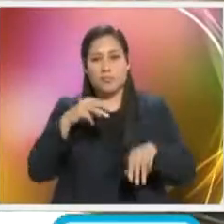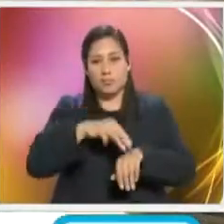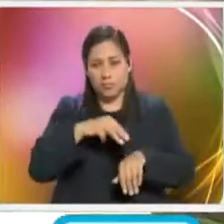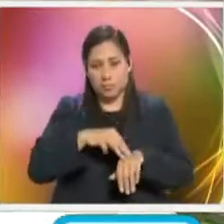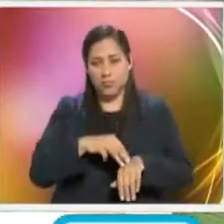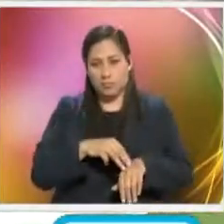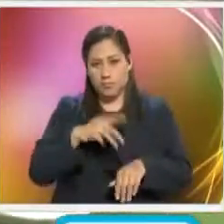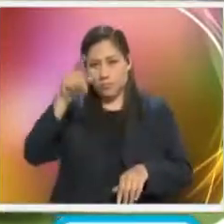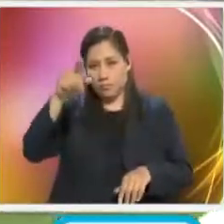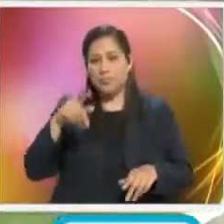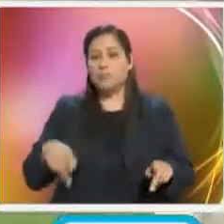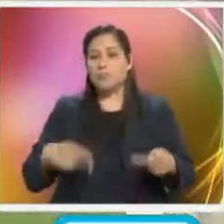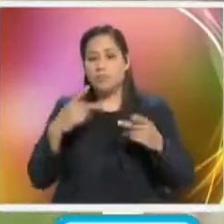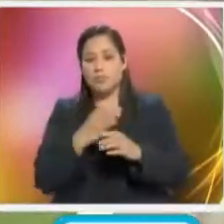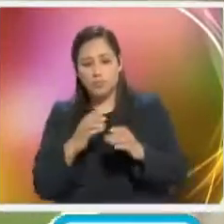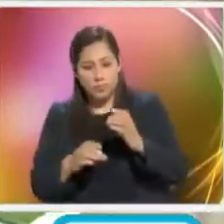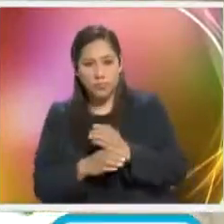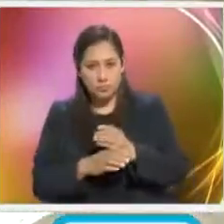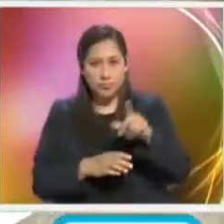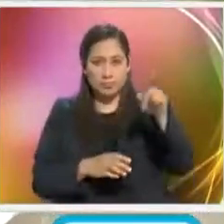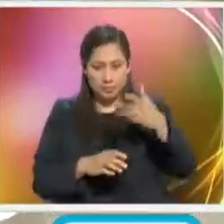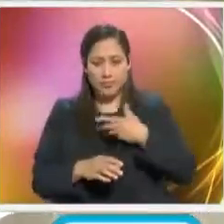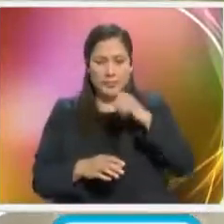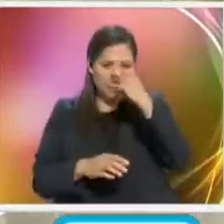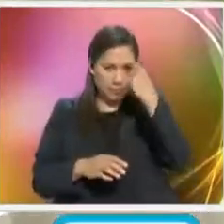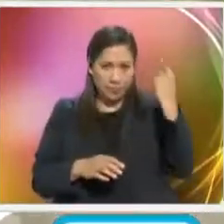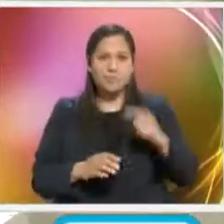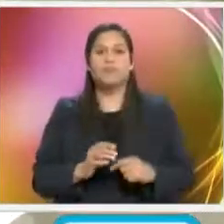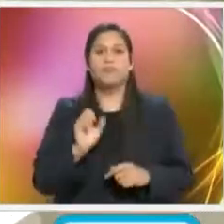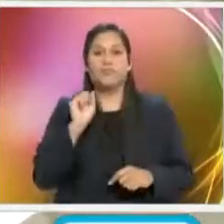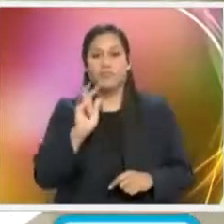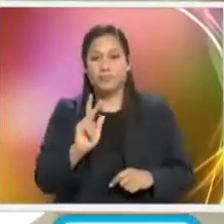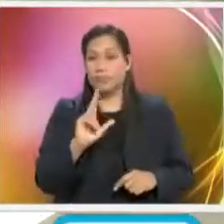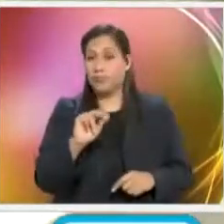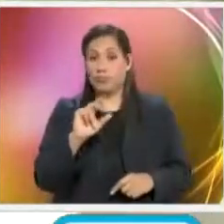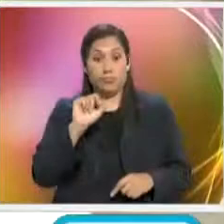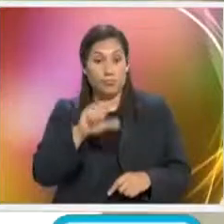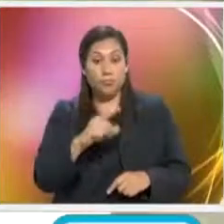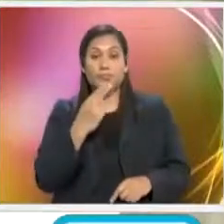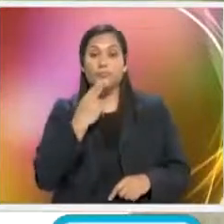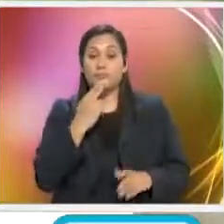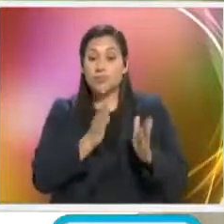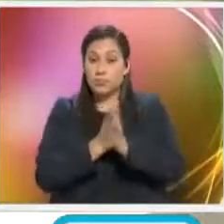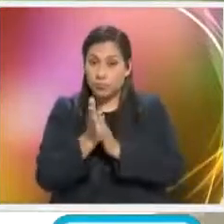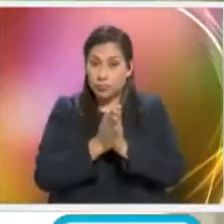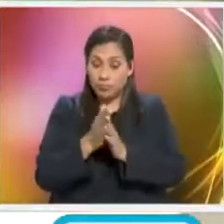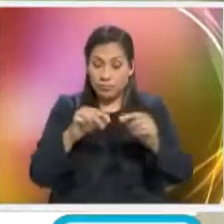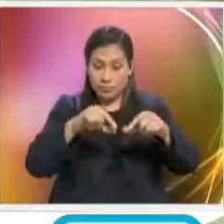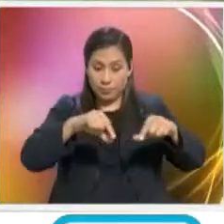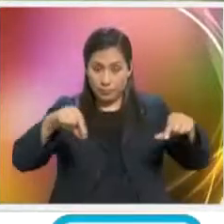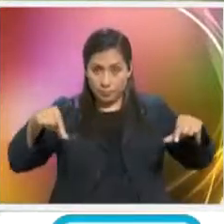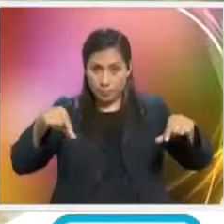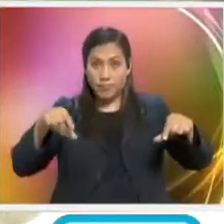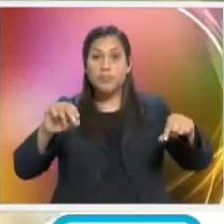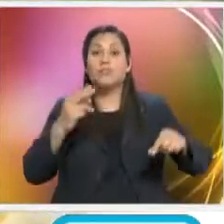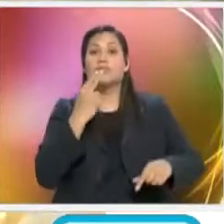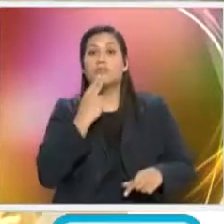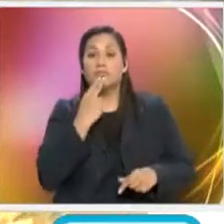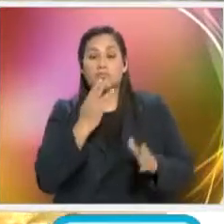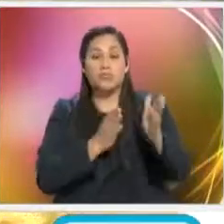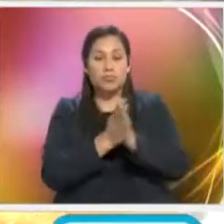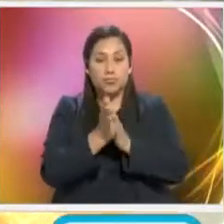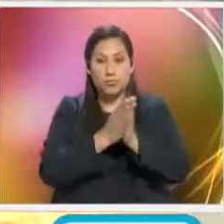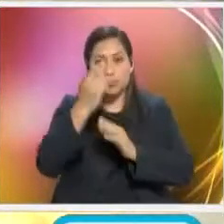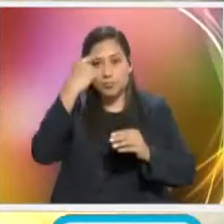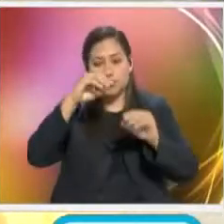y esas cosas Sí. que venden todas las materias primas. Ahí la encuentran fácil, Ok, ¿no? No ok. es lo mismo que utilicen un chocolate en barra a que utilicen chocolate